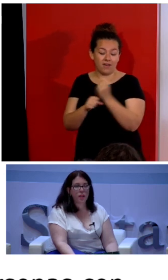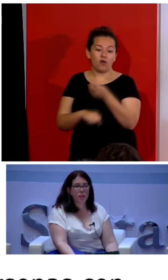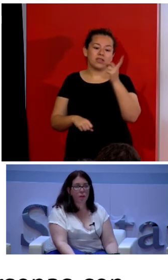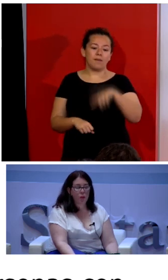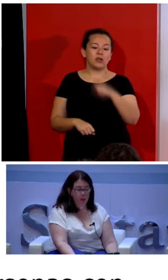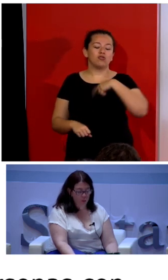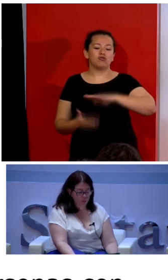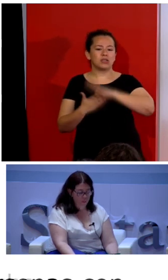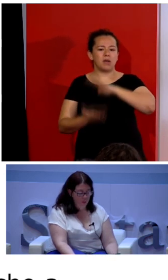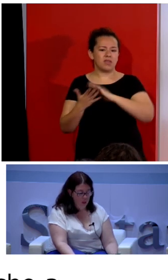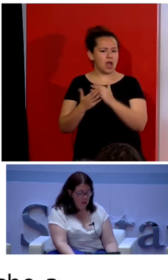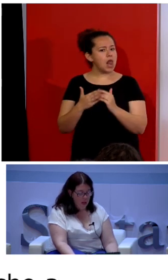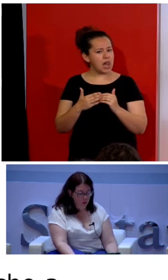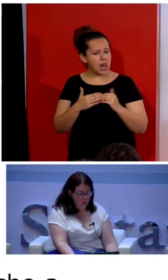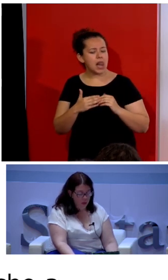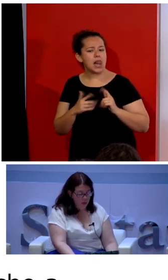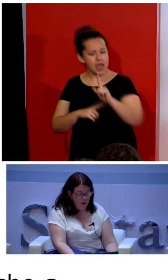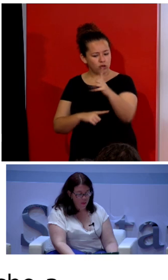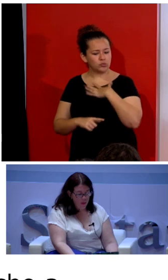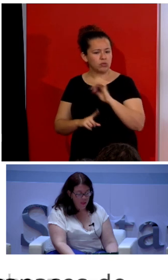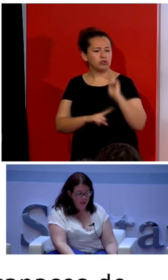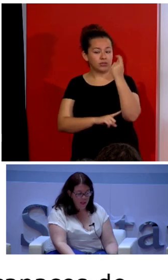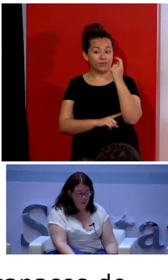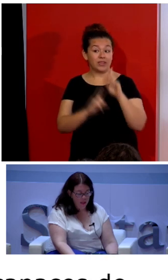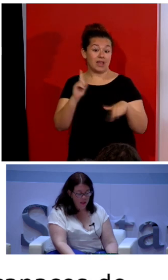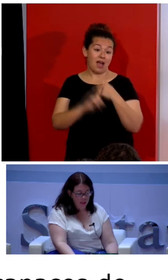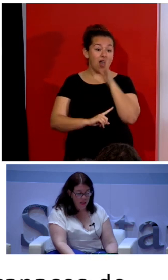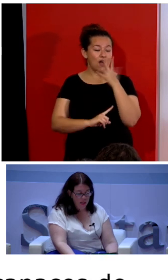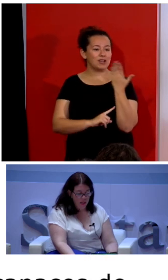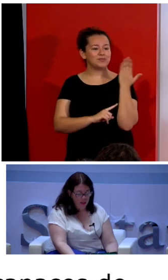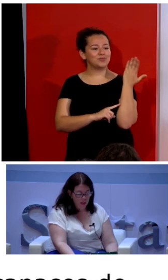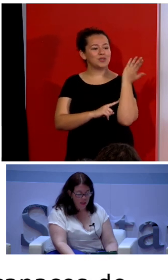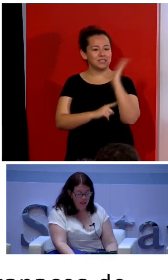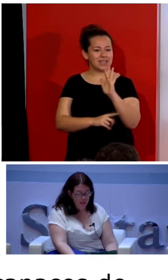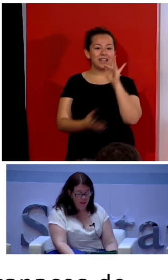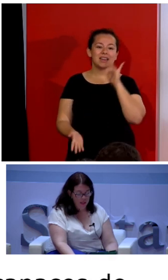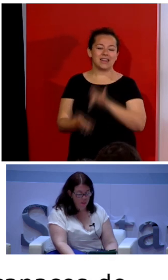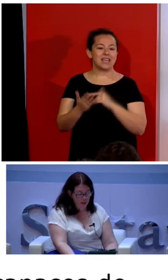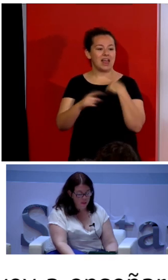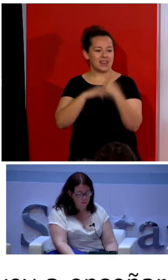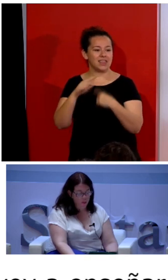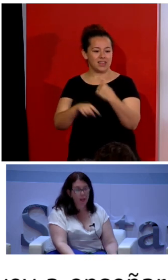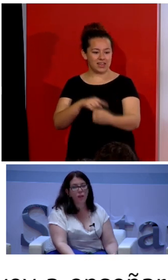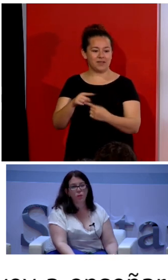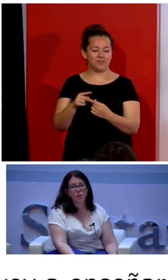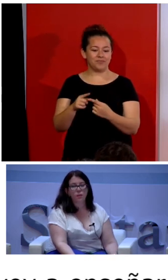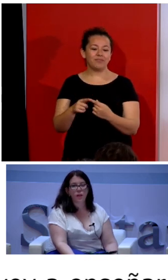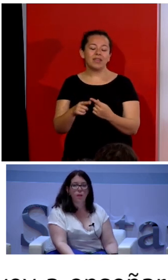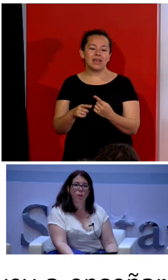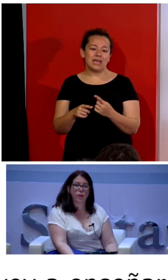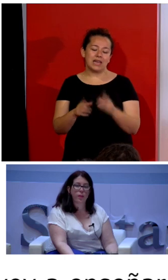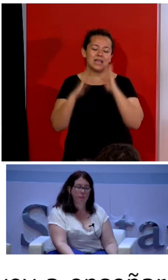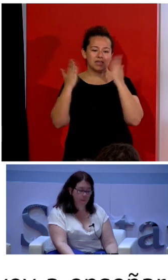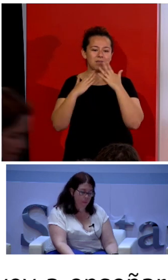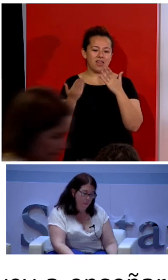capaces de llegar muy lejos. A continuación les voy a enseñar cuál es el día el día a día en la Asamblea de Extremadura y muchísimas gracias